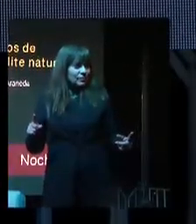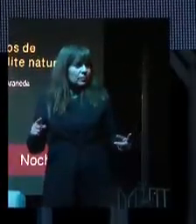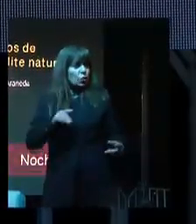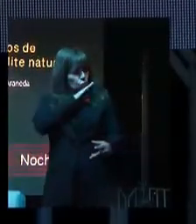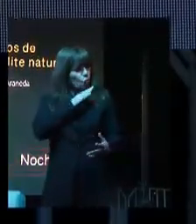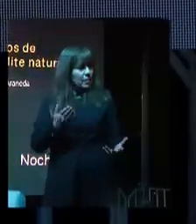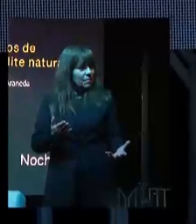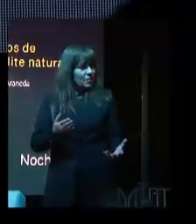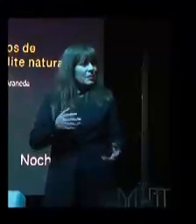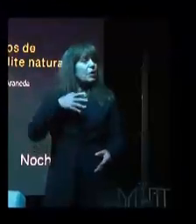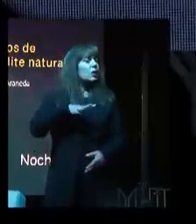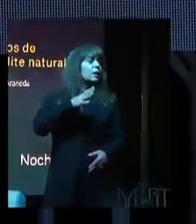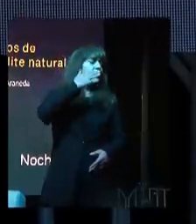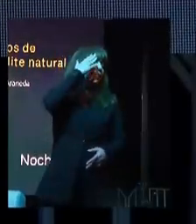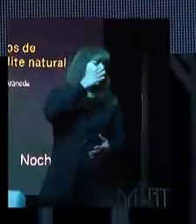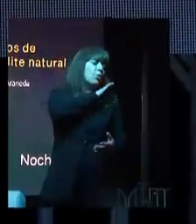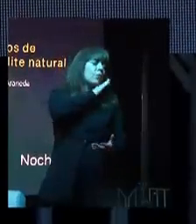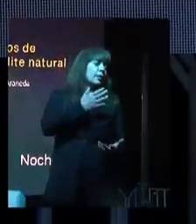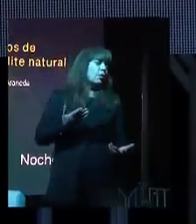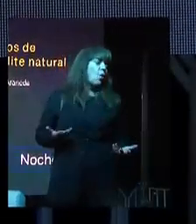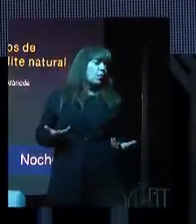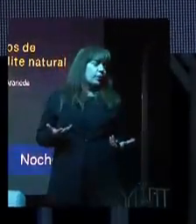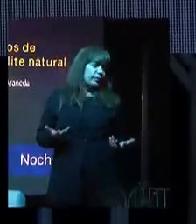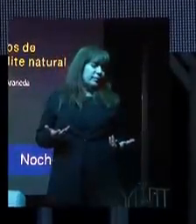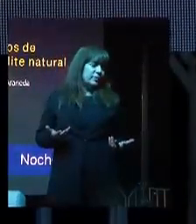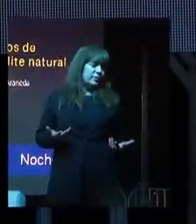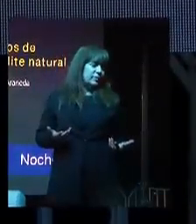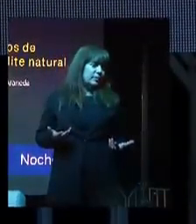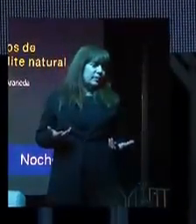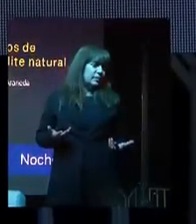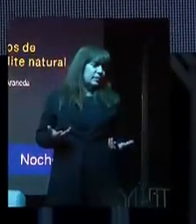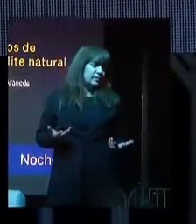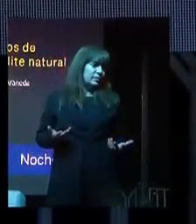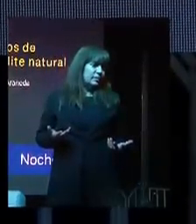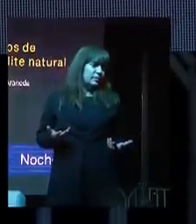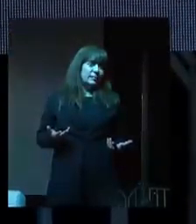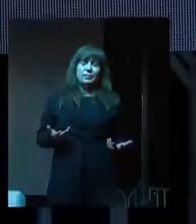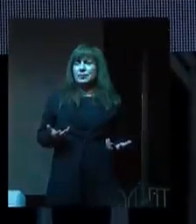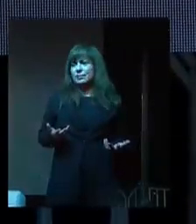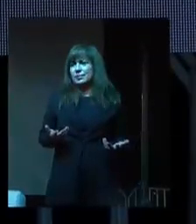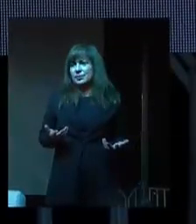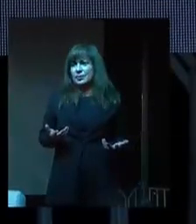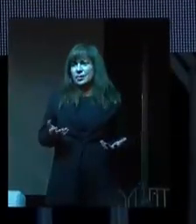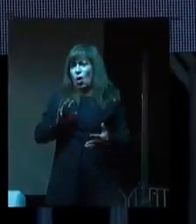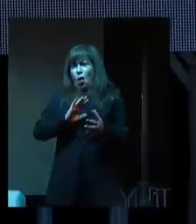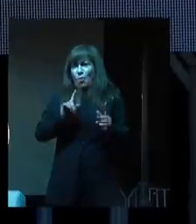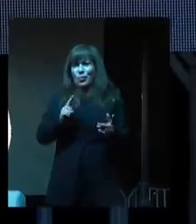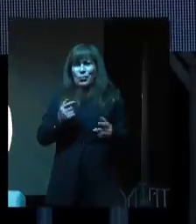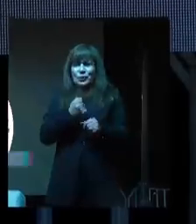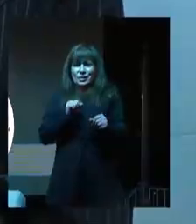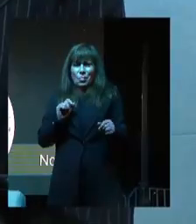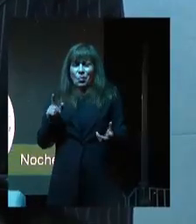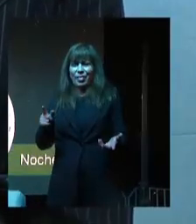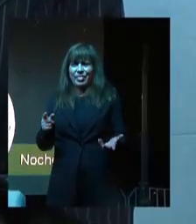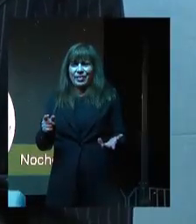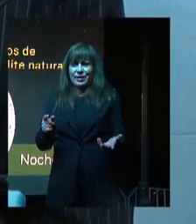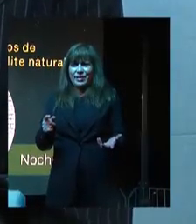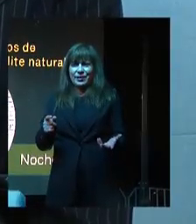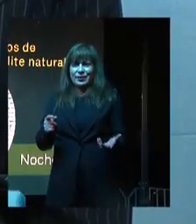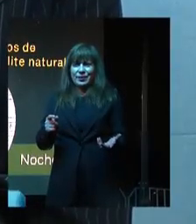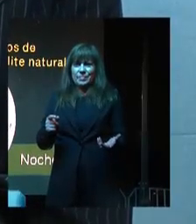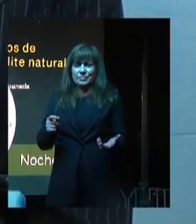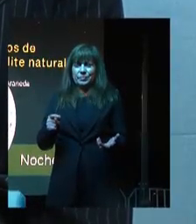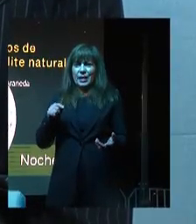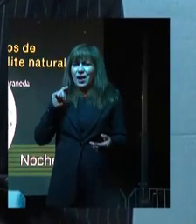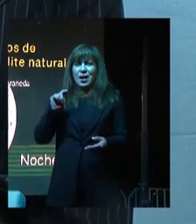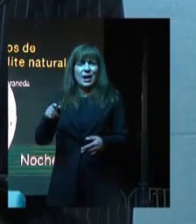Pero no es estar 15 días durmiendo, ¿no? Entonces uno se tiene entre medio que despertar y va a estar totalmente oscuro, oscuro como que lo. Ahí